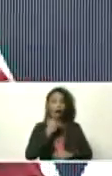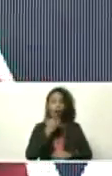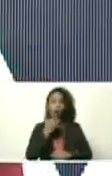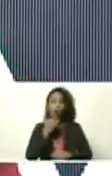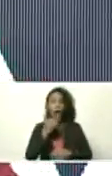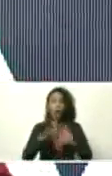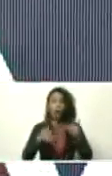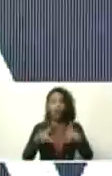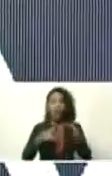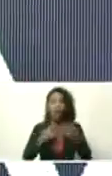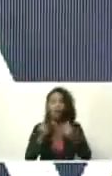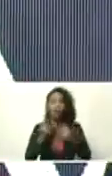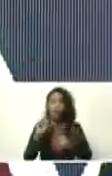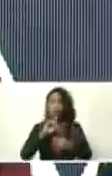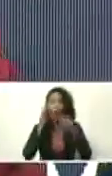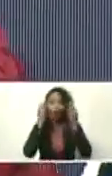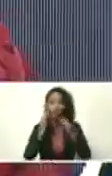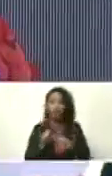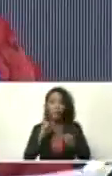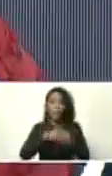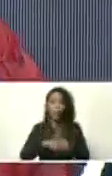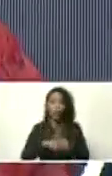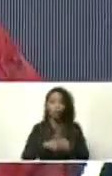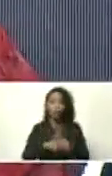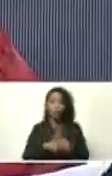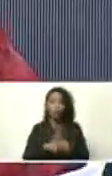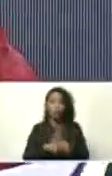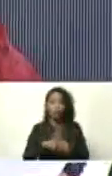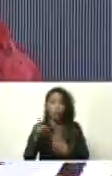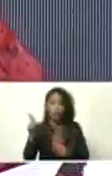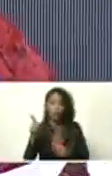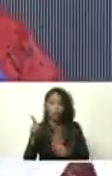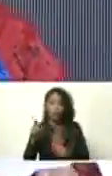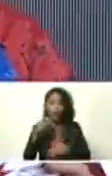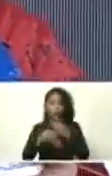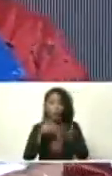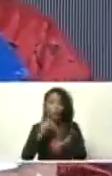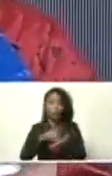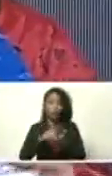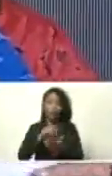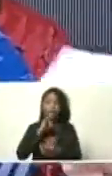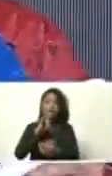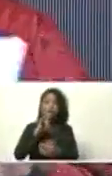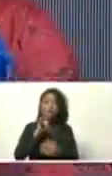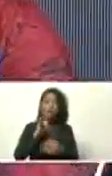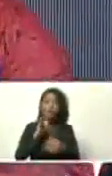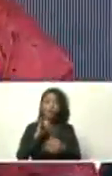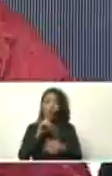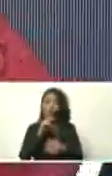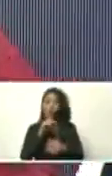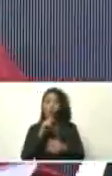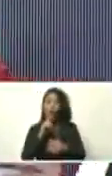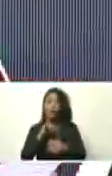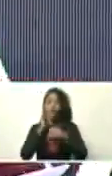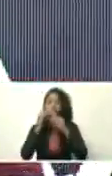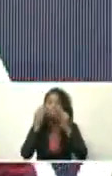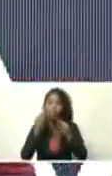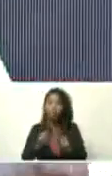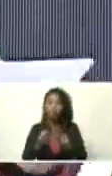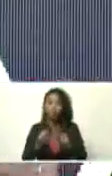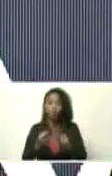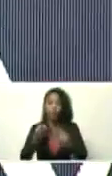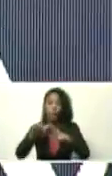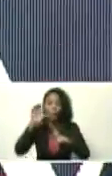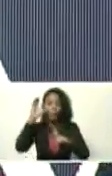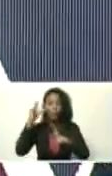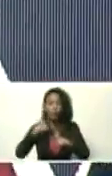económica no estaban oficialmente registrados y que precisamente formaban parte de la informalidad del país. Y ahora,